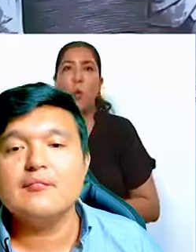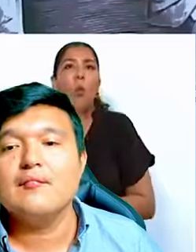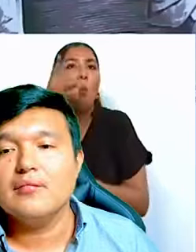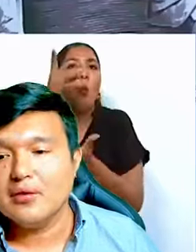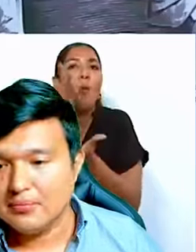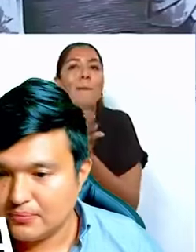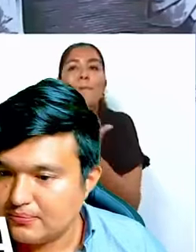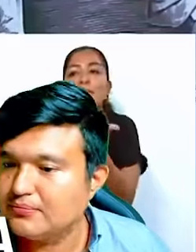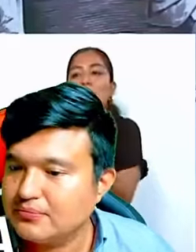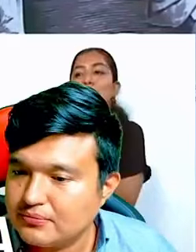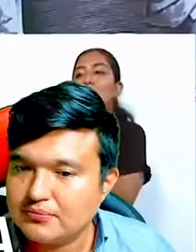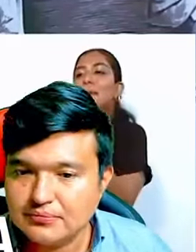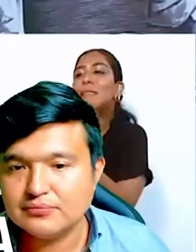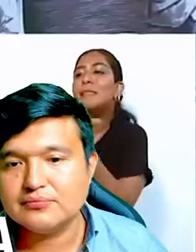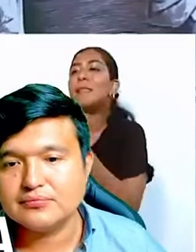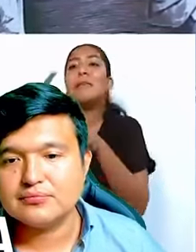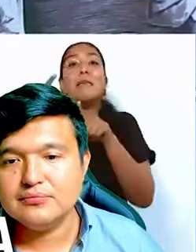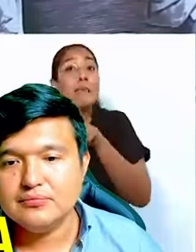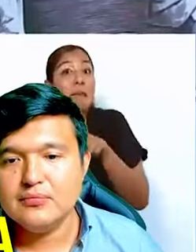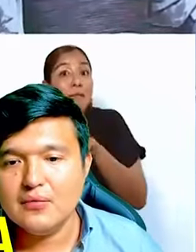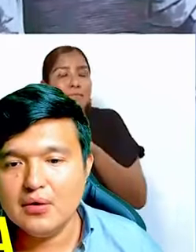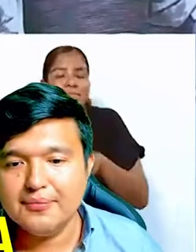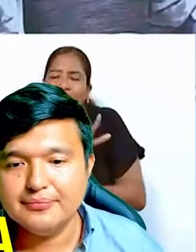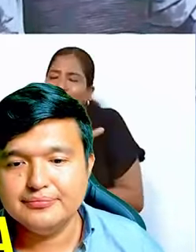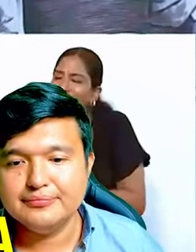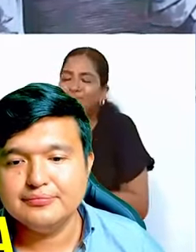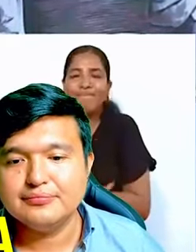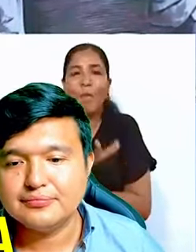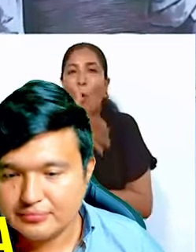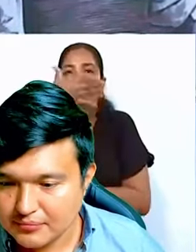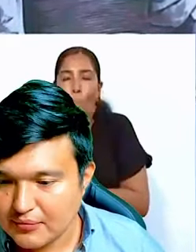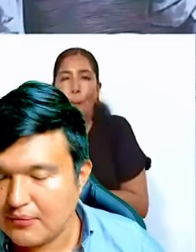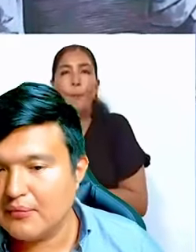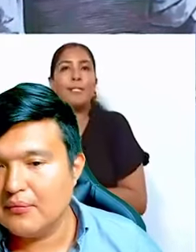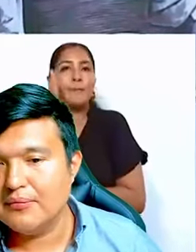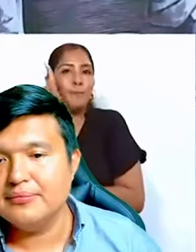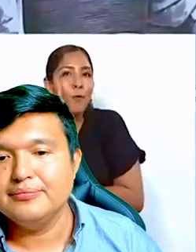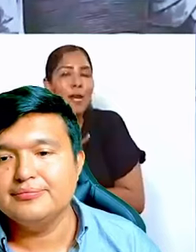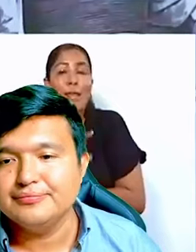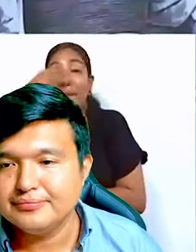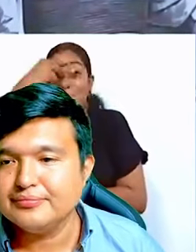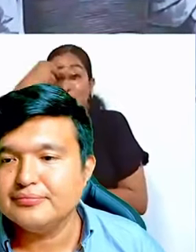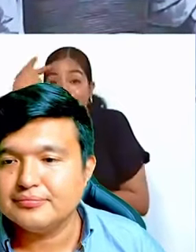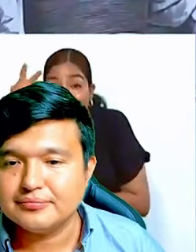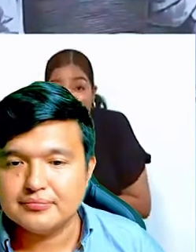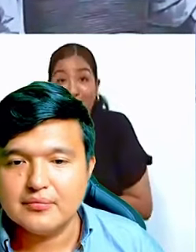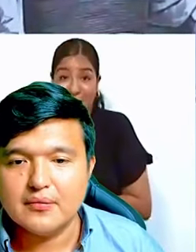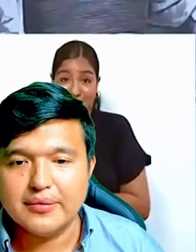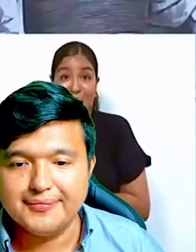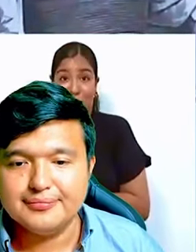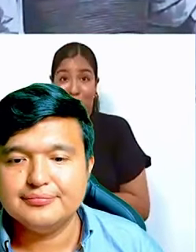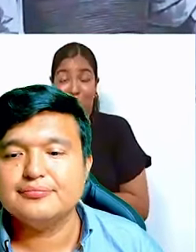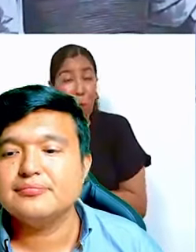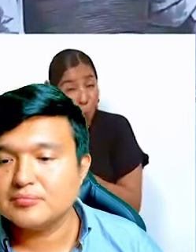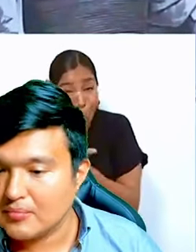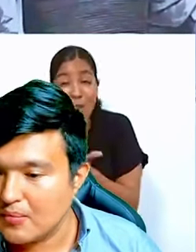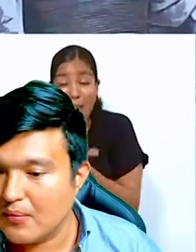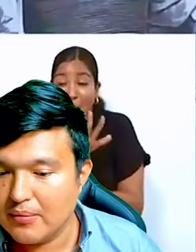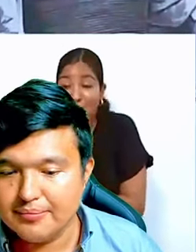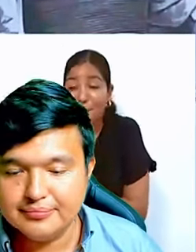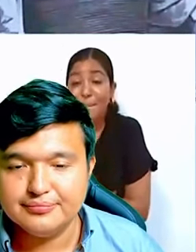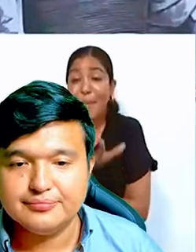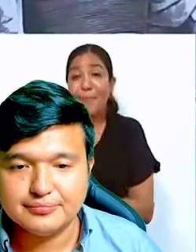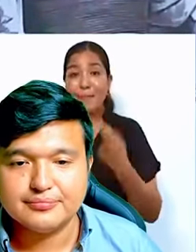pueblo. Todo poder público dimana del pueblo y se instituye para beneficio del